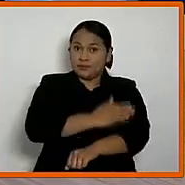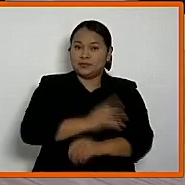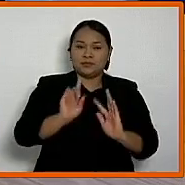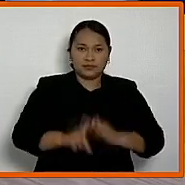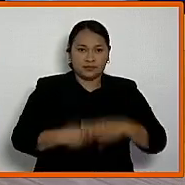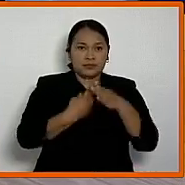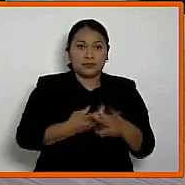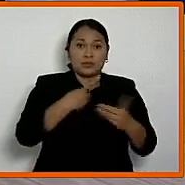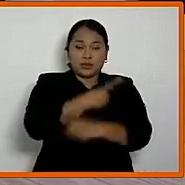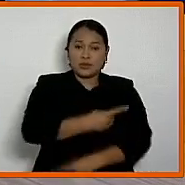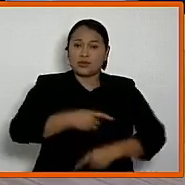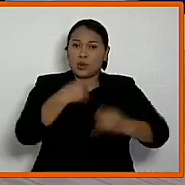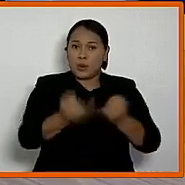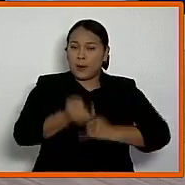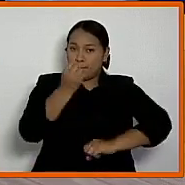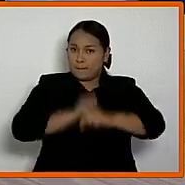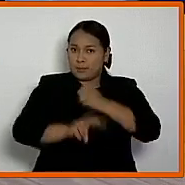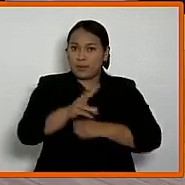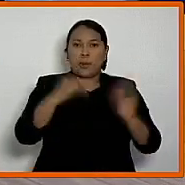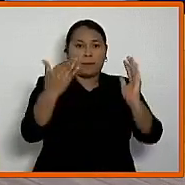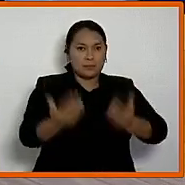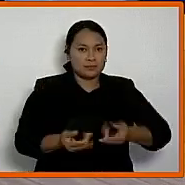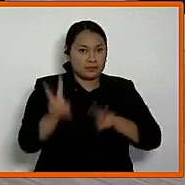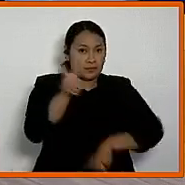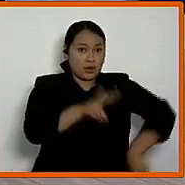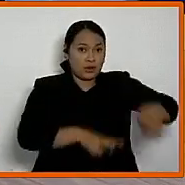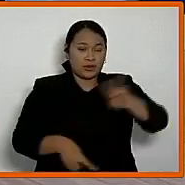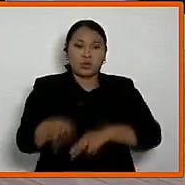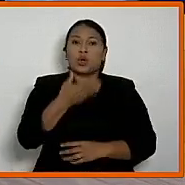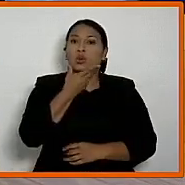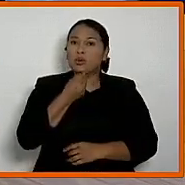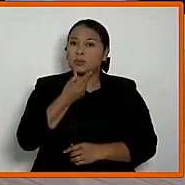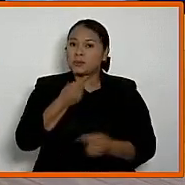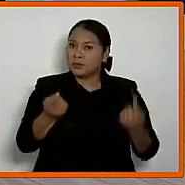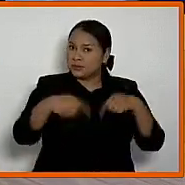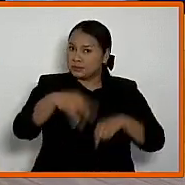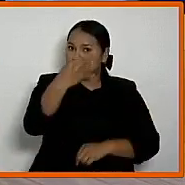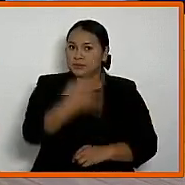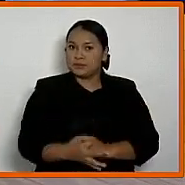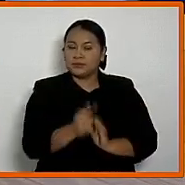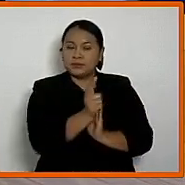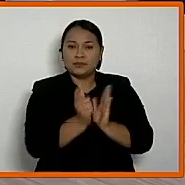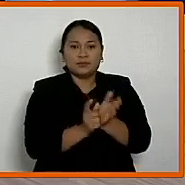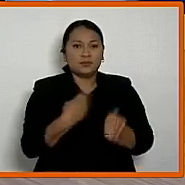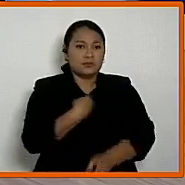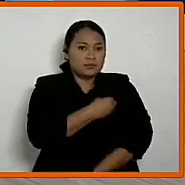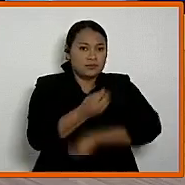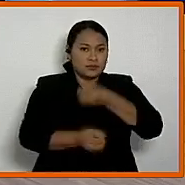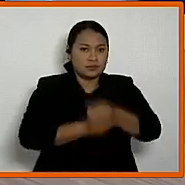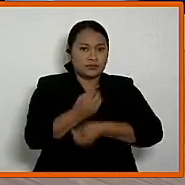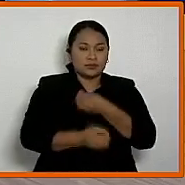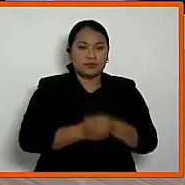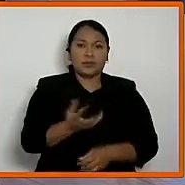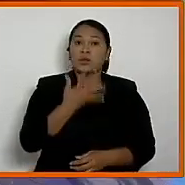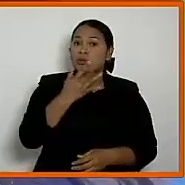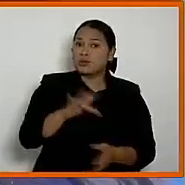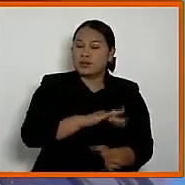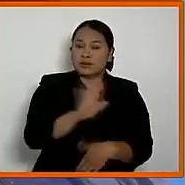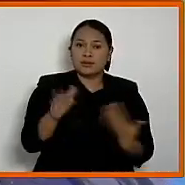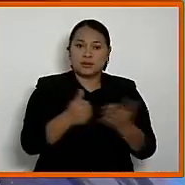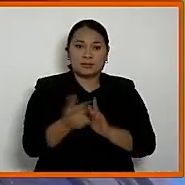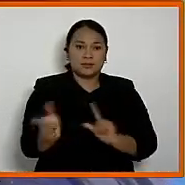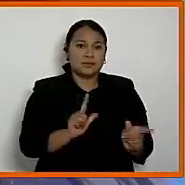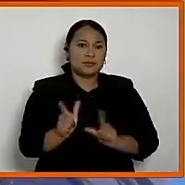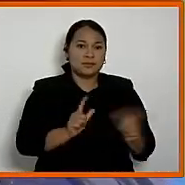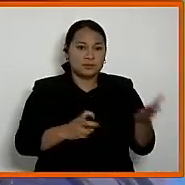con premiados, le damos la bienvenida a nuestro auditor y notario que están para certificar cada uno de nuestros sorteos. Te deseo muchísima suerte, ten tu boleto en